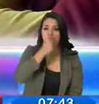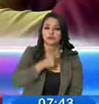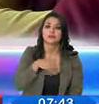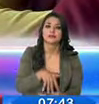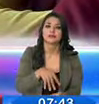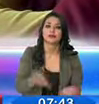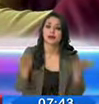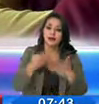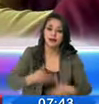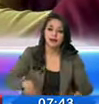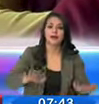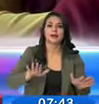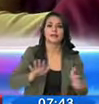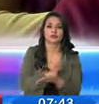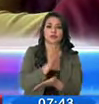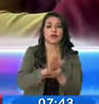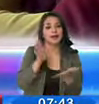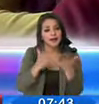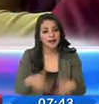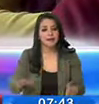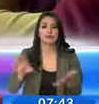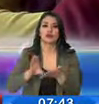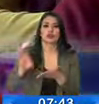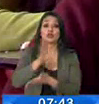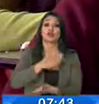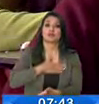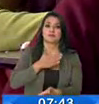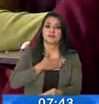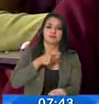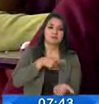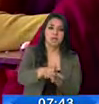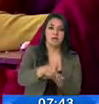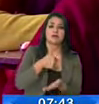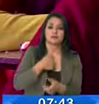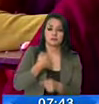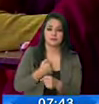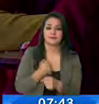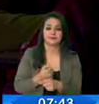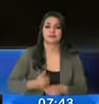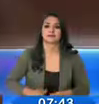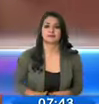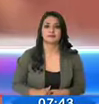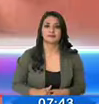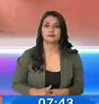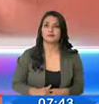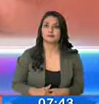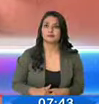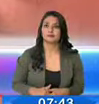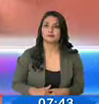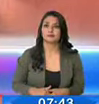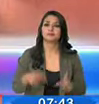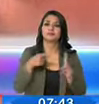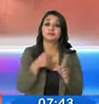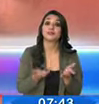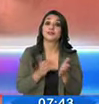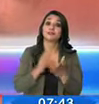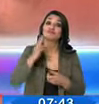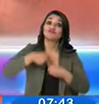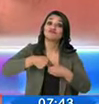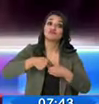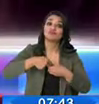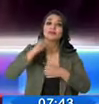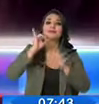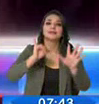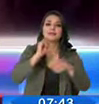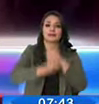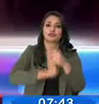La que paga los estudios igual soy yo, porque igual trabajo. Isabel retomó sus estudios hace